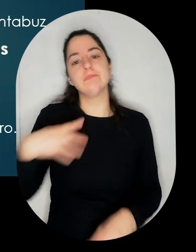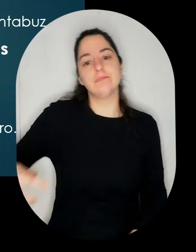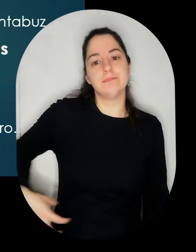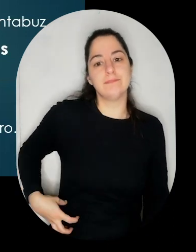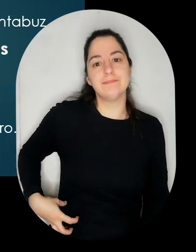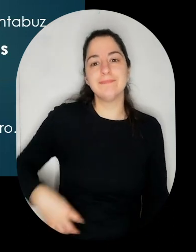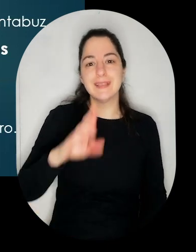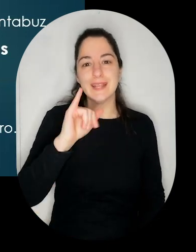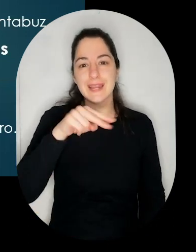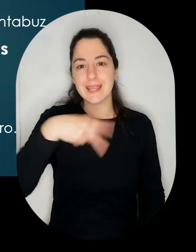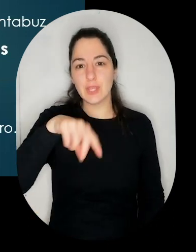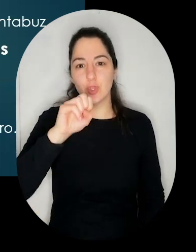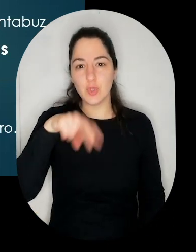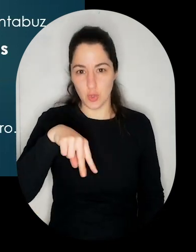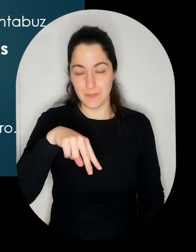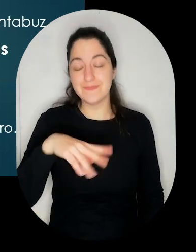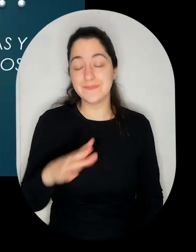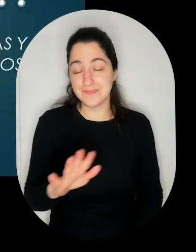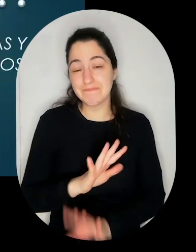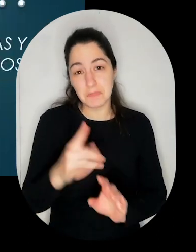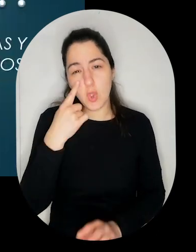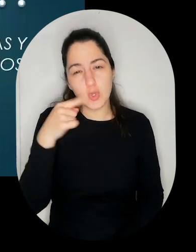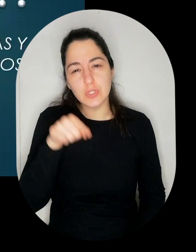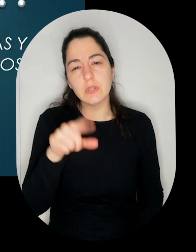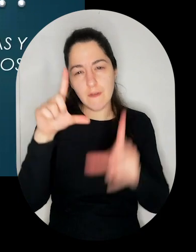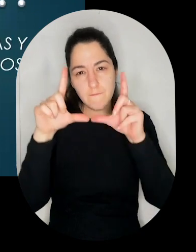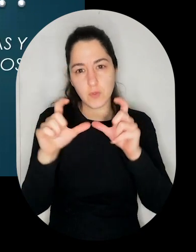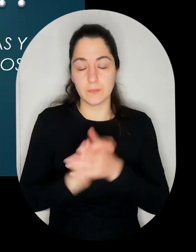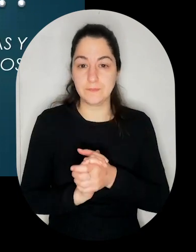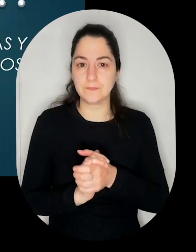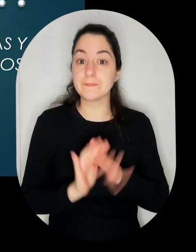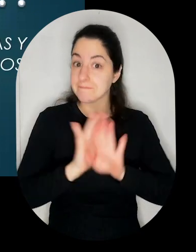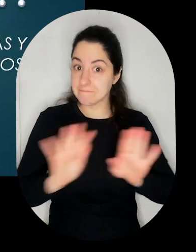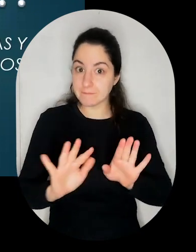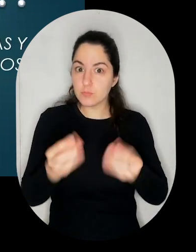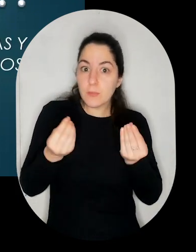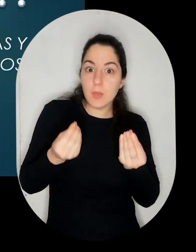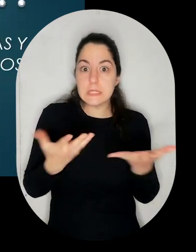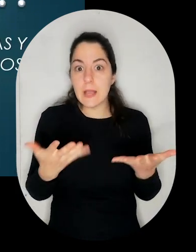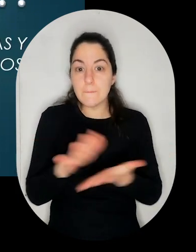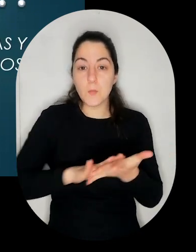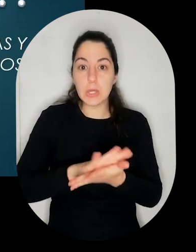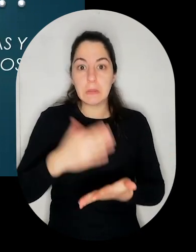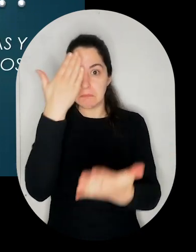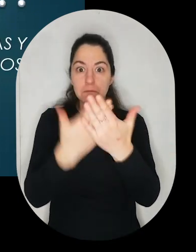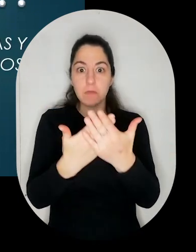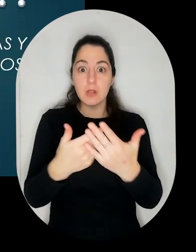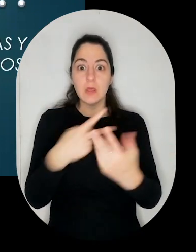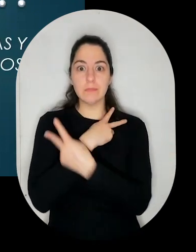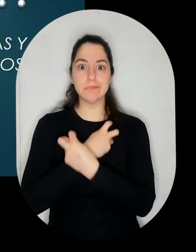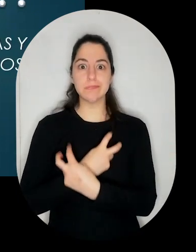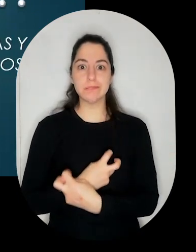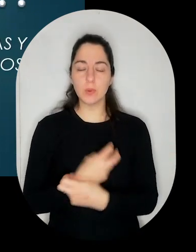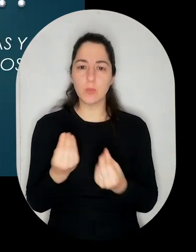recomendable. ¿Ya? Esta es muy conocida. Ahora, ¿qué hacemos si nos encontramos ante una intoxicación con hongos?